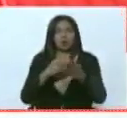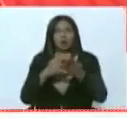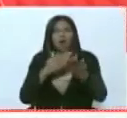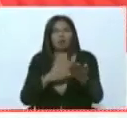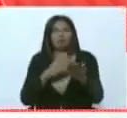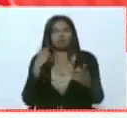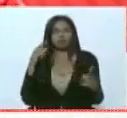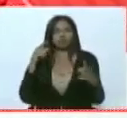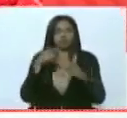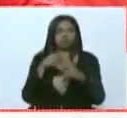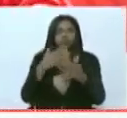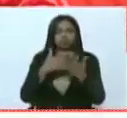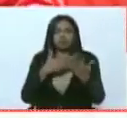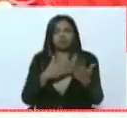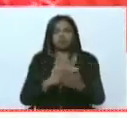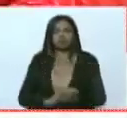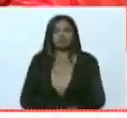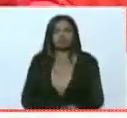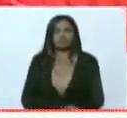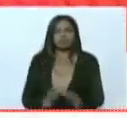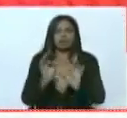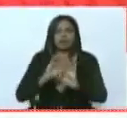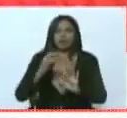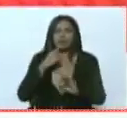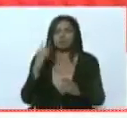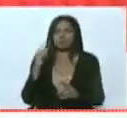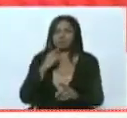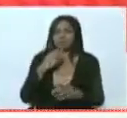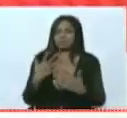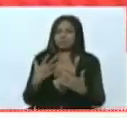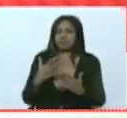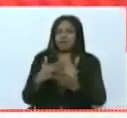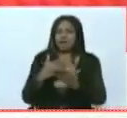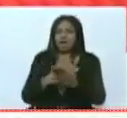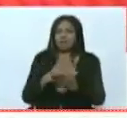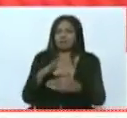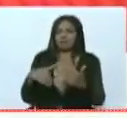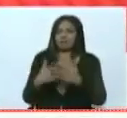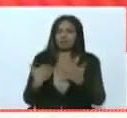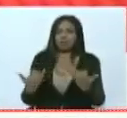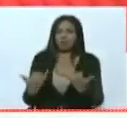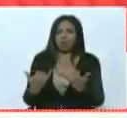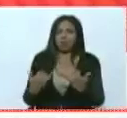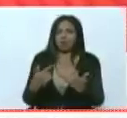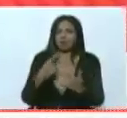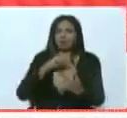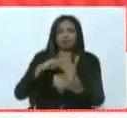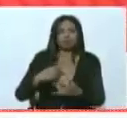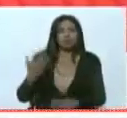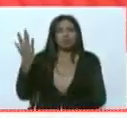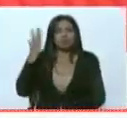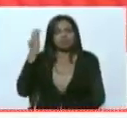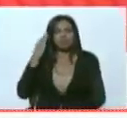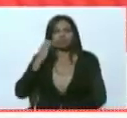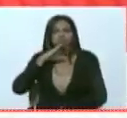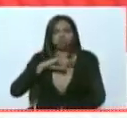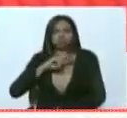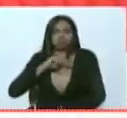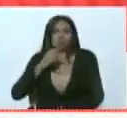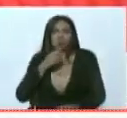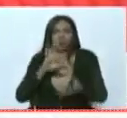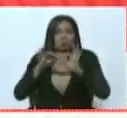nosotros llevando, nadie nos puede venir a echar cuentos a los que sabemos de historia,